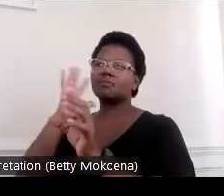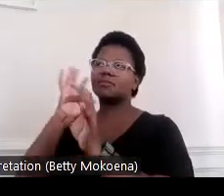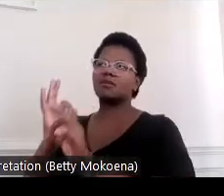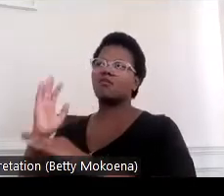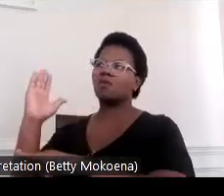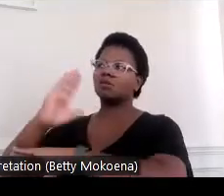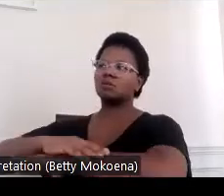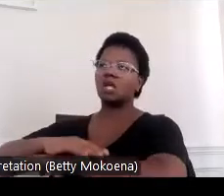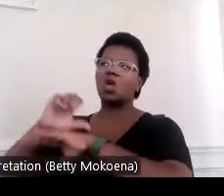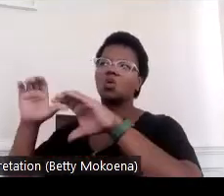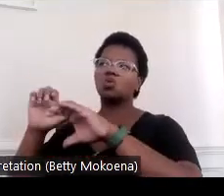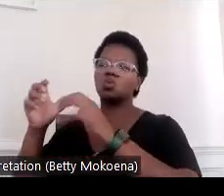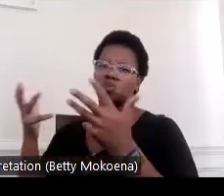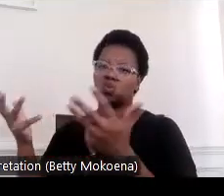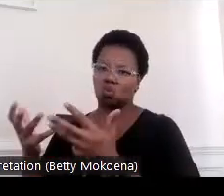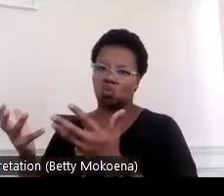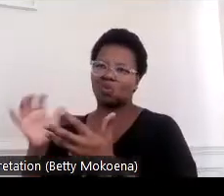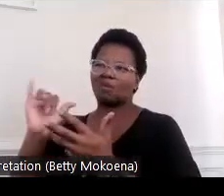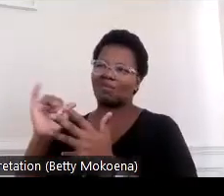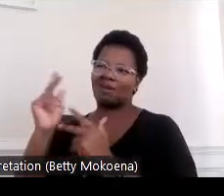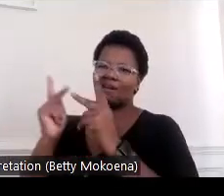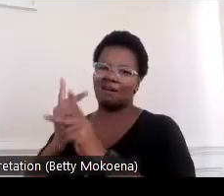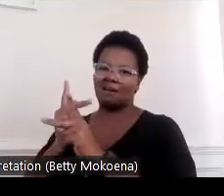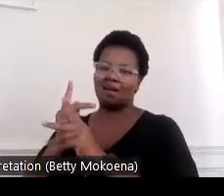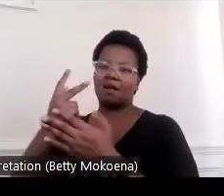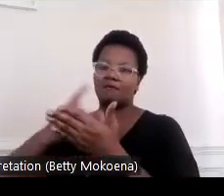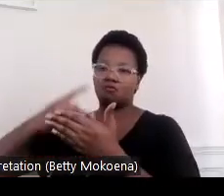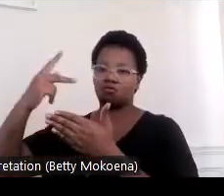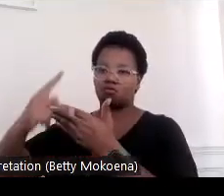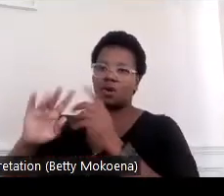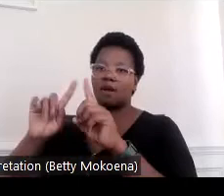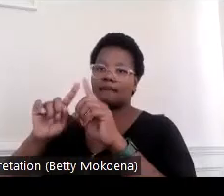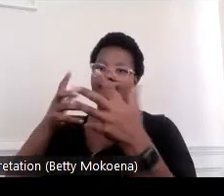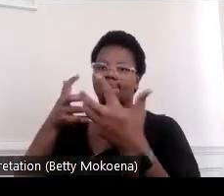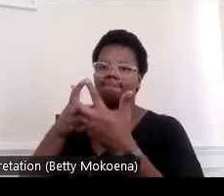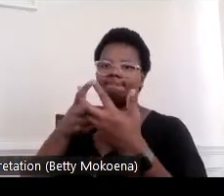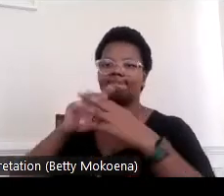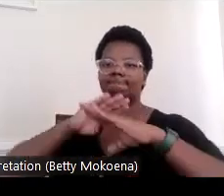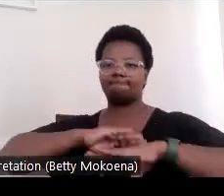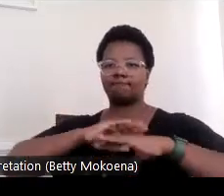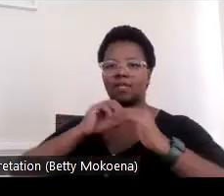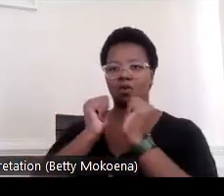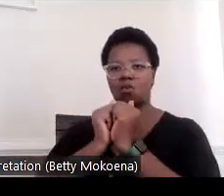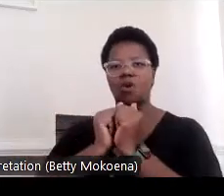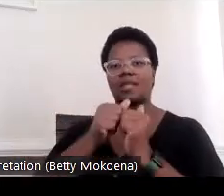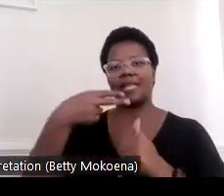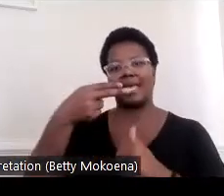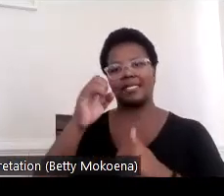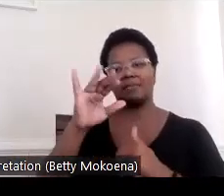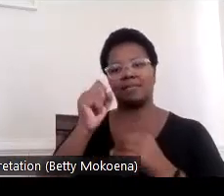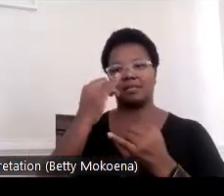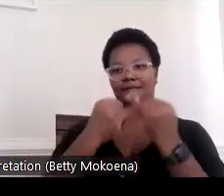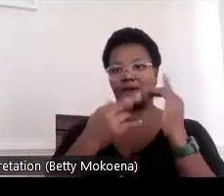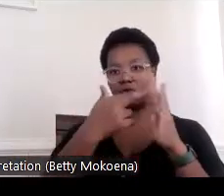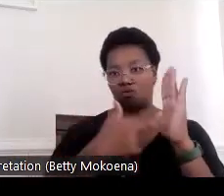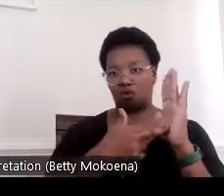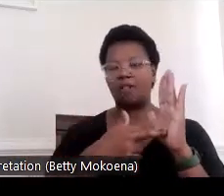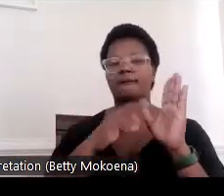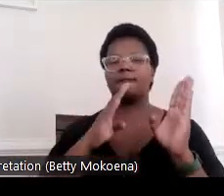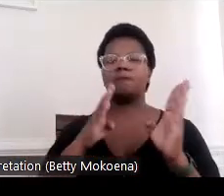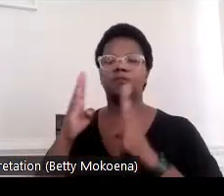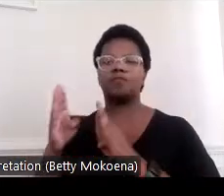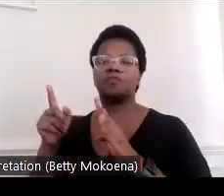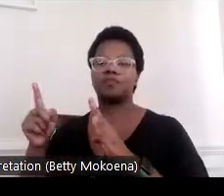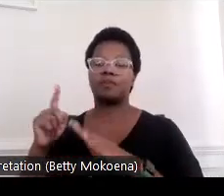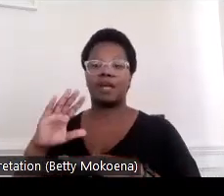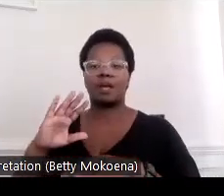determinando cuáles son sus actividades para el día así que este tipo de programas tienen que ser estar en cumplimiento con todo lo que hemos hablado